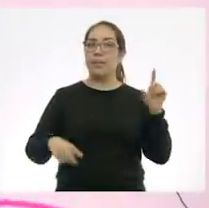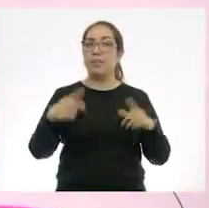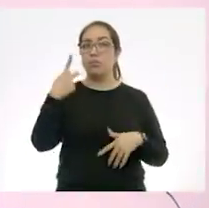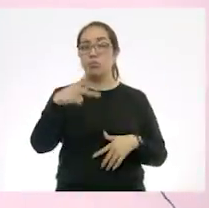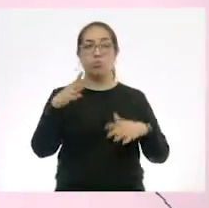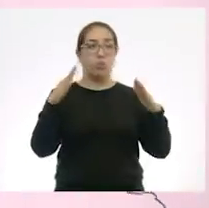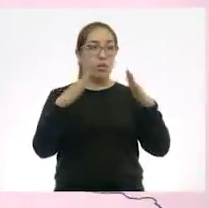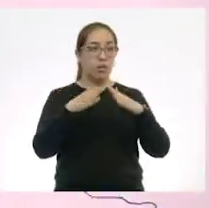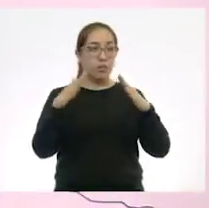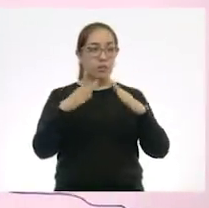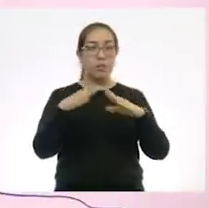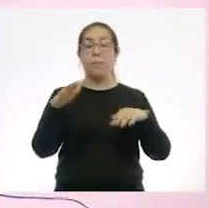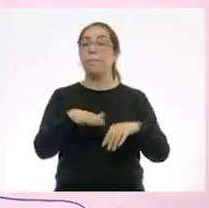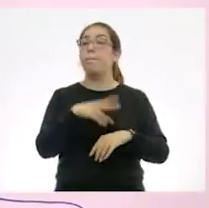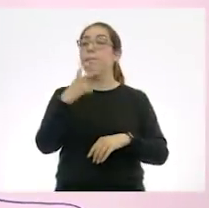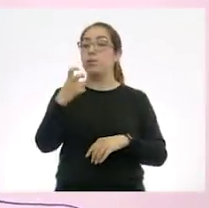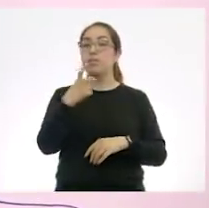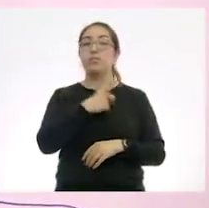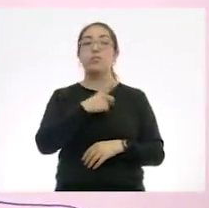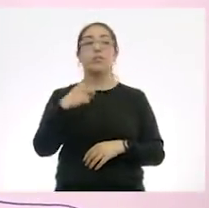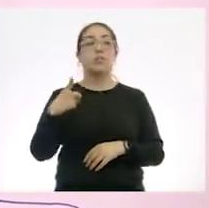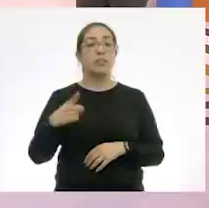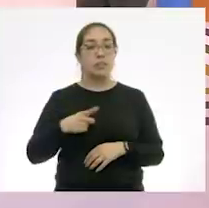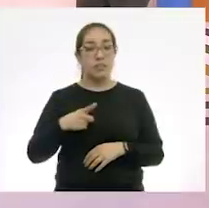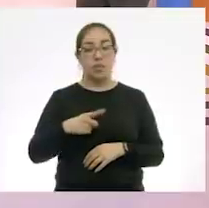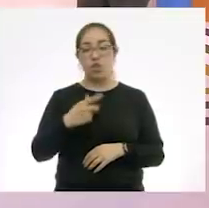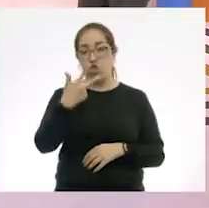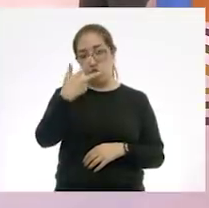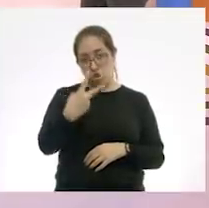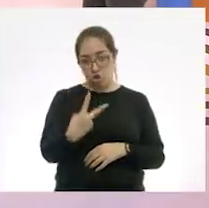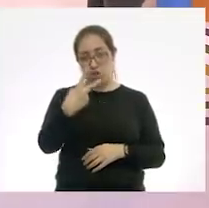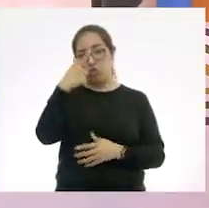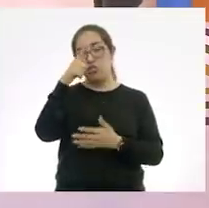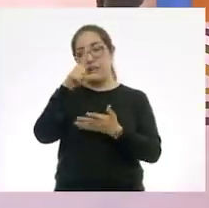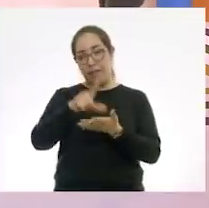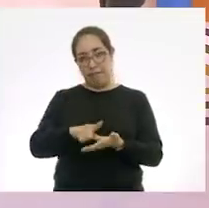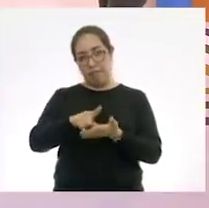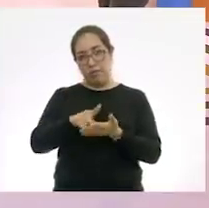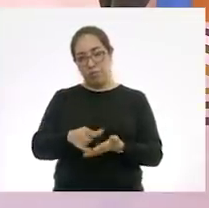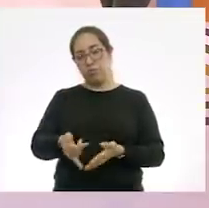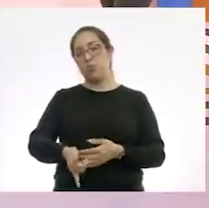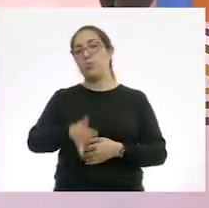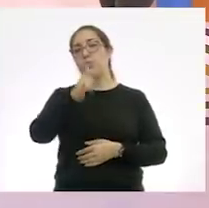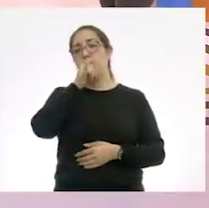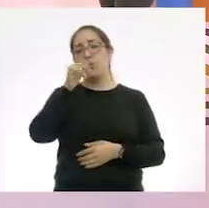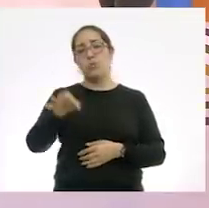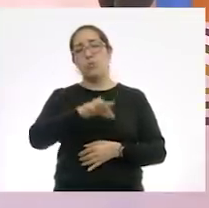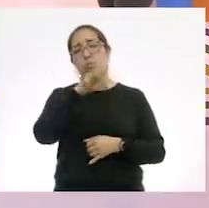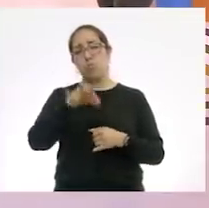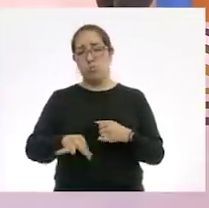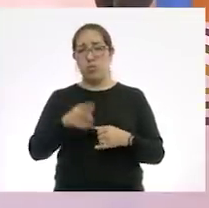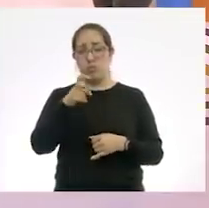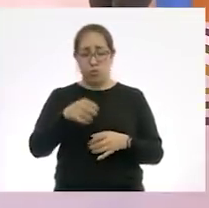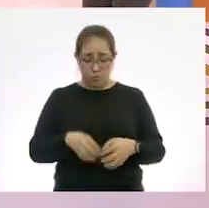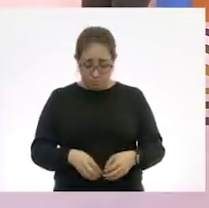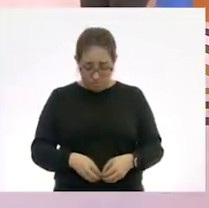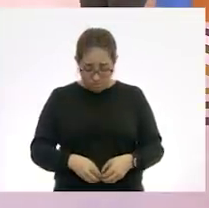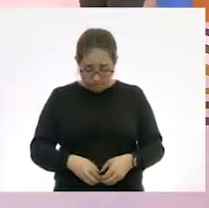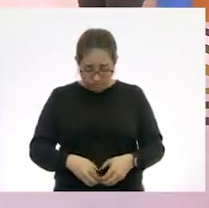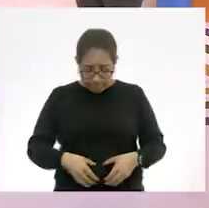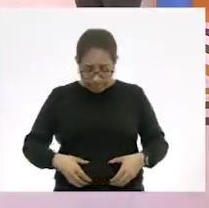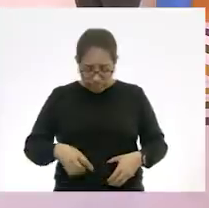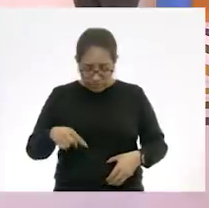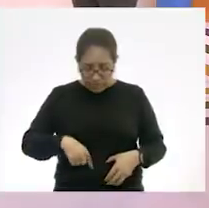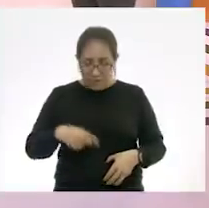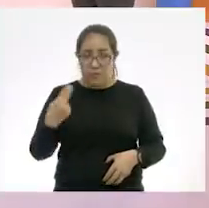Por eso decimos que debemos tomar dos litros. Entonces, y por último, en la vejiga viene la uretra.